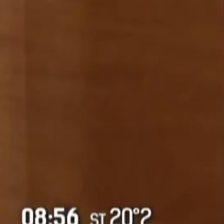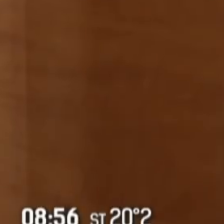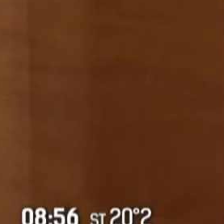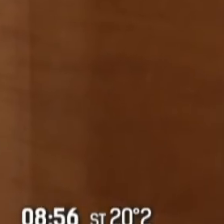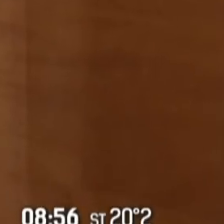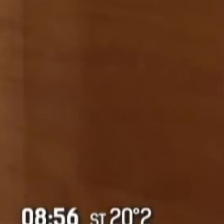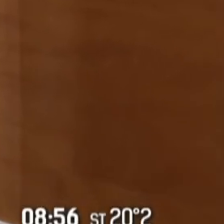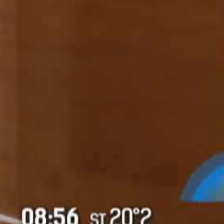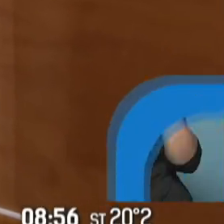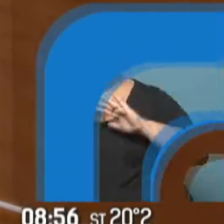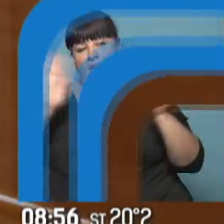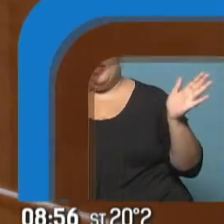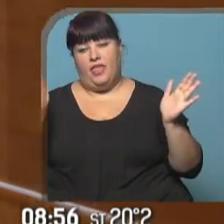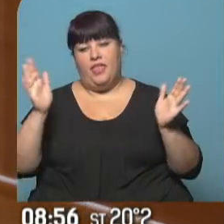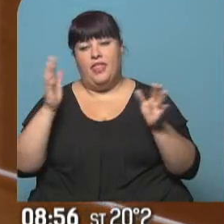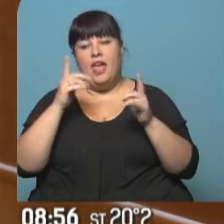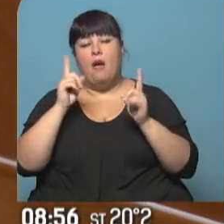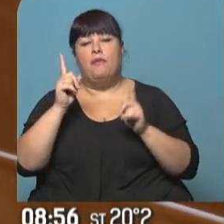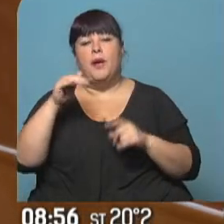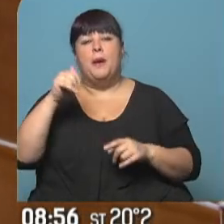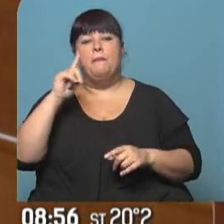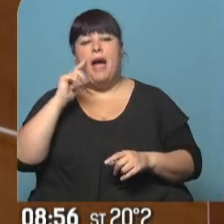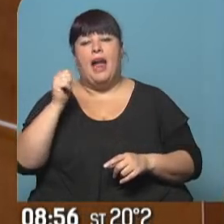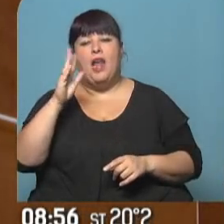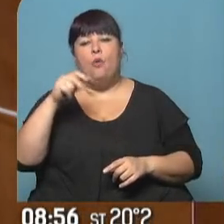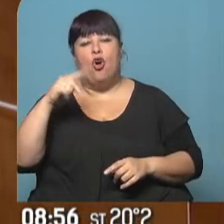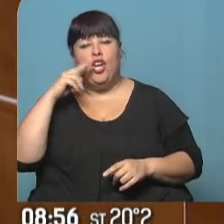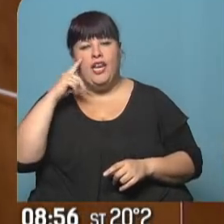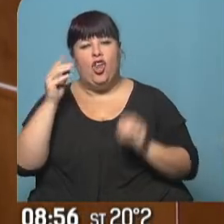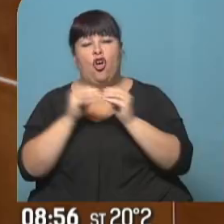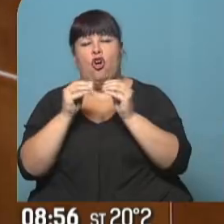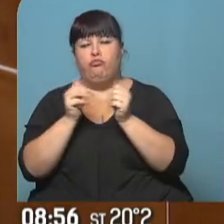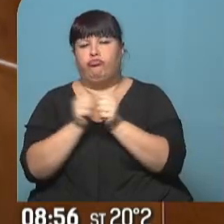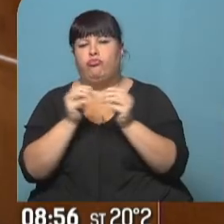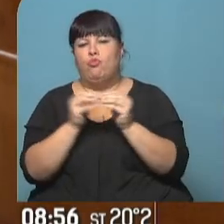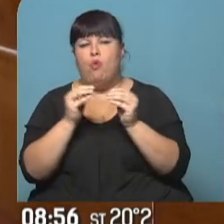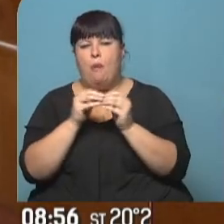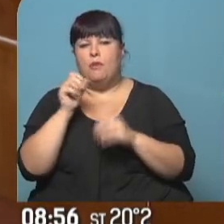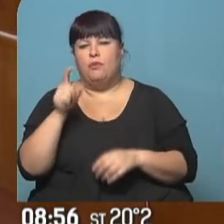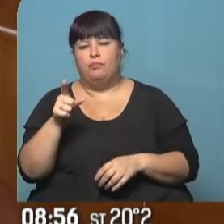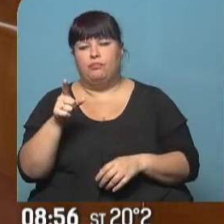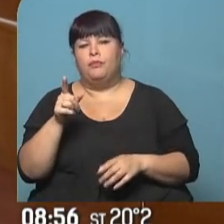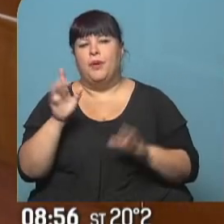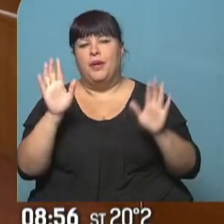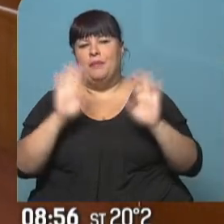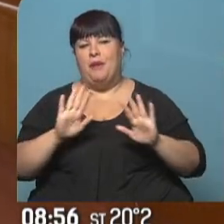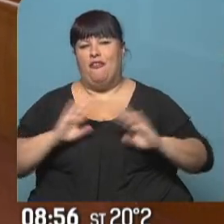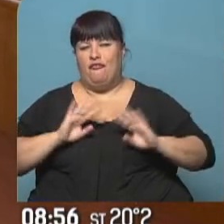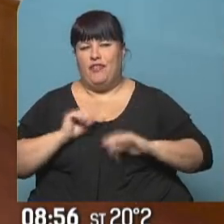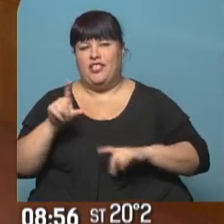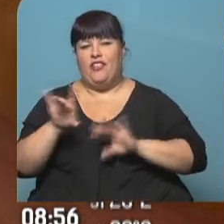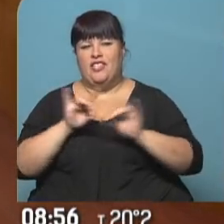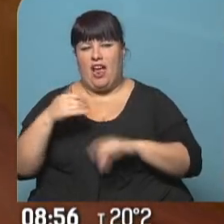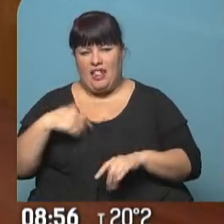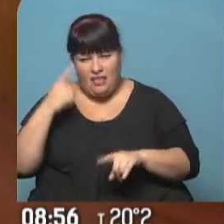le dimos al profesor luis maría bonini compañero amigo bueno preparador físico de la selección